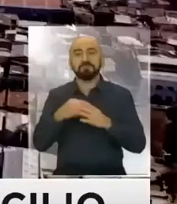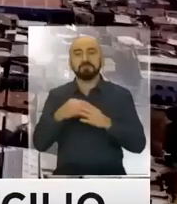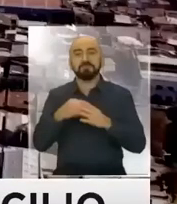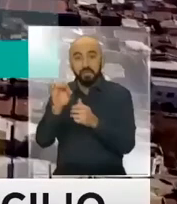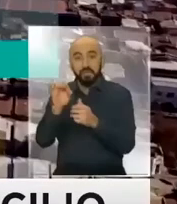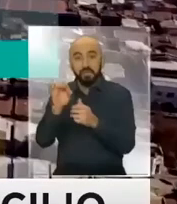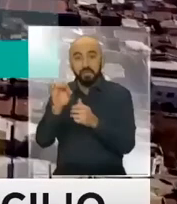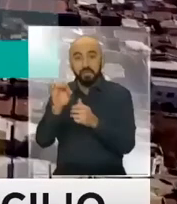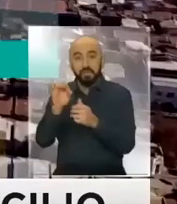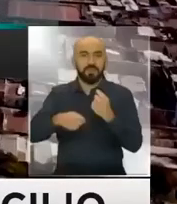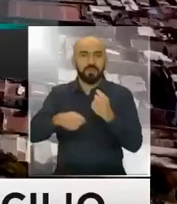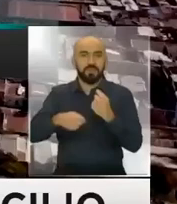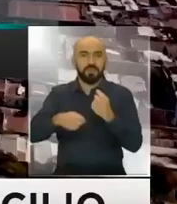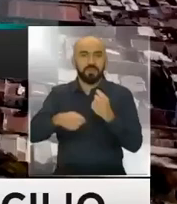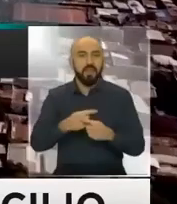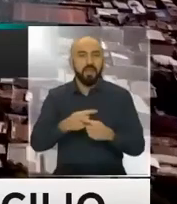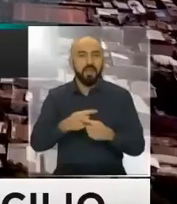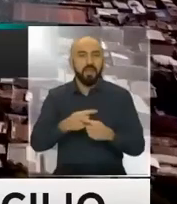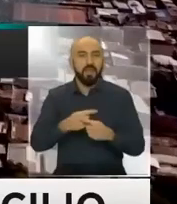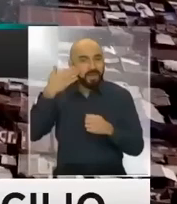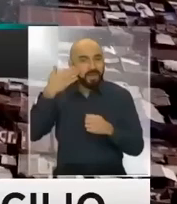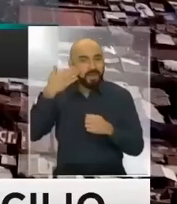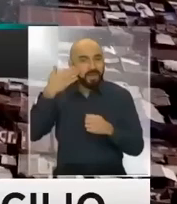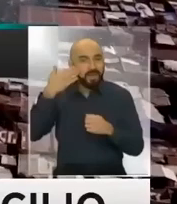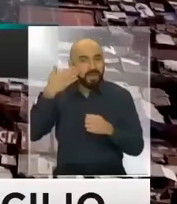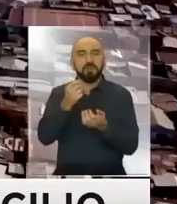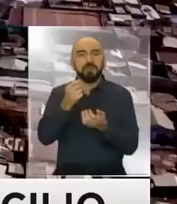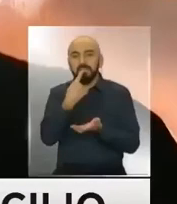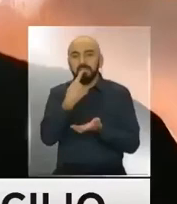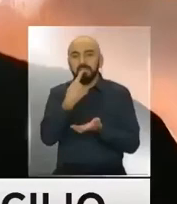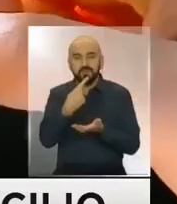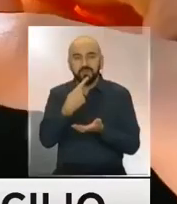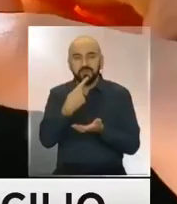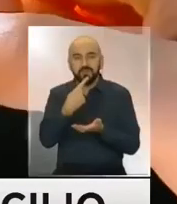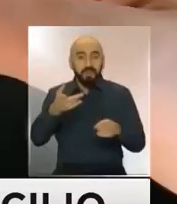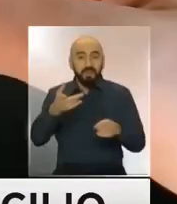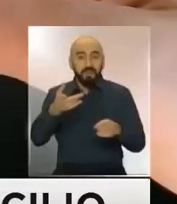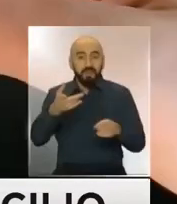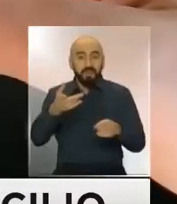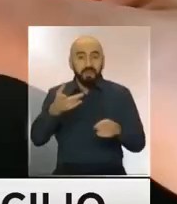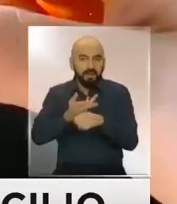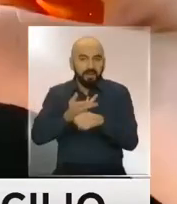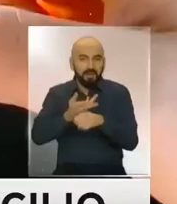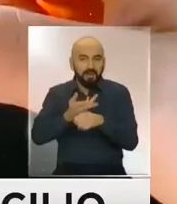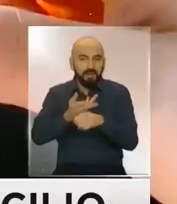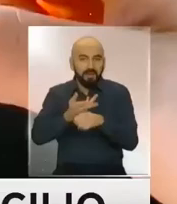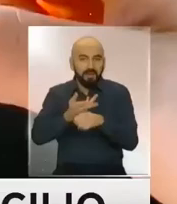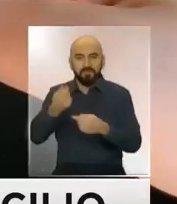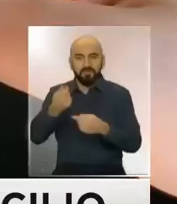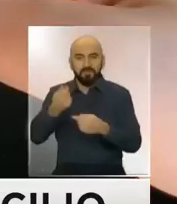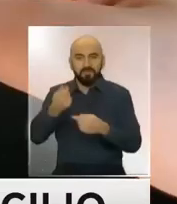cocaína y éxtasis. En esta red social podemos encontrar a decenas de vendedores de droga a nuestro